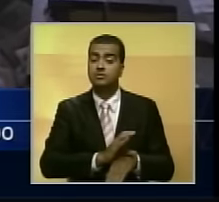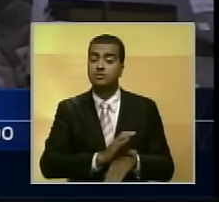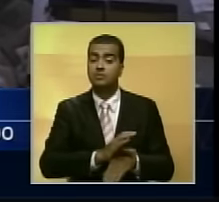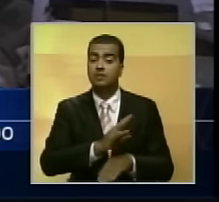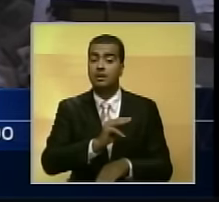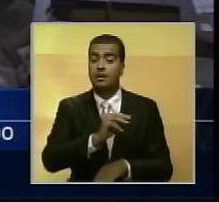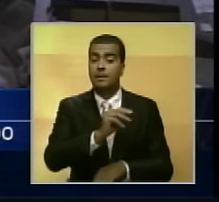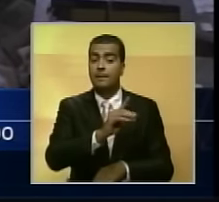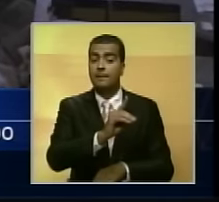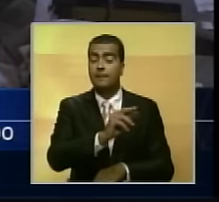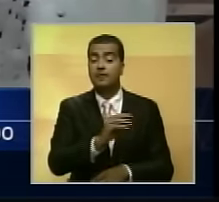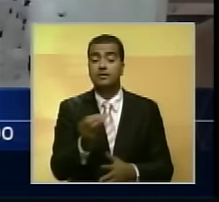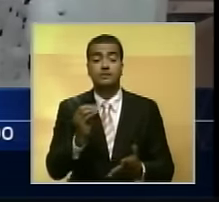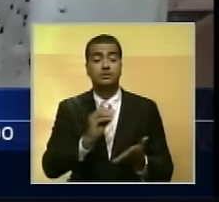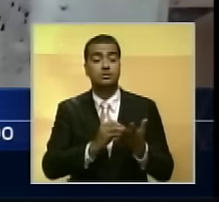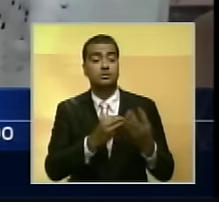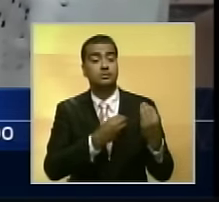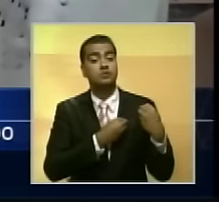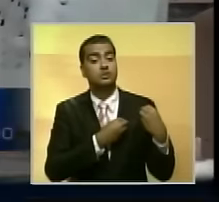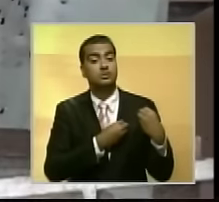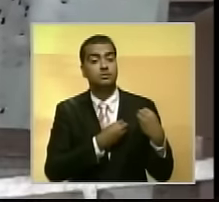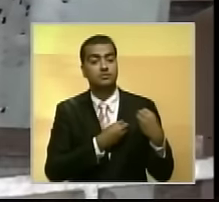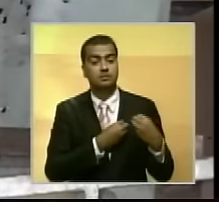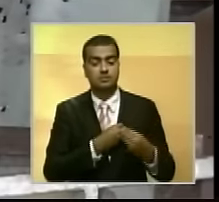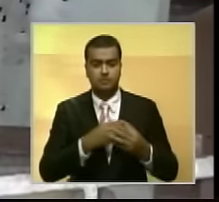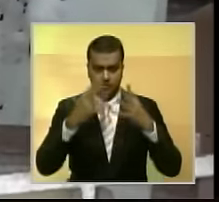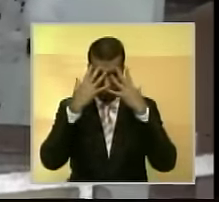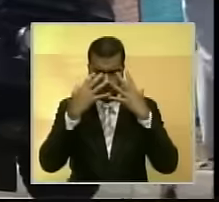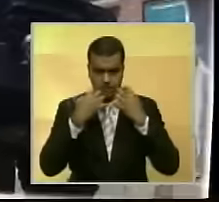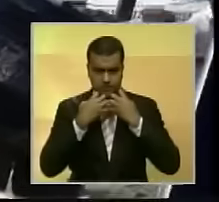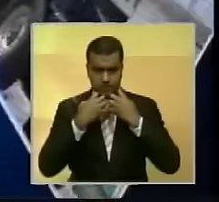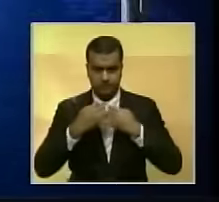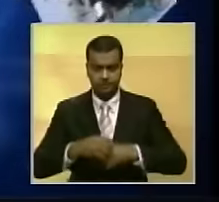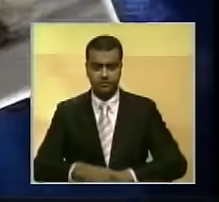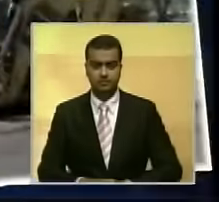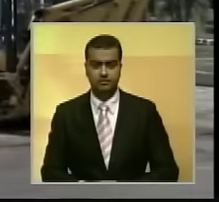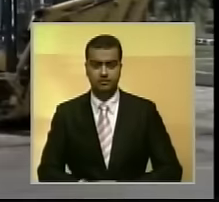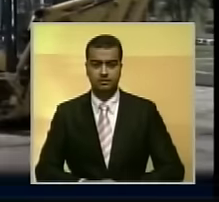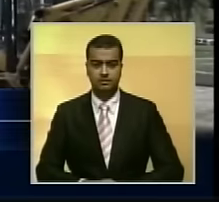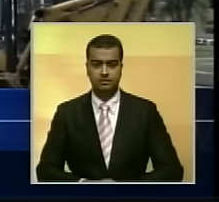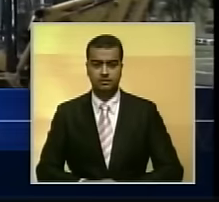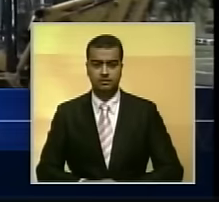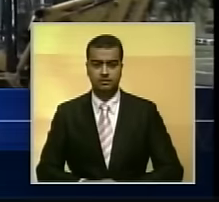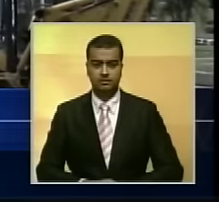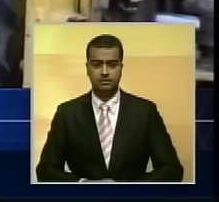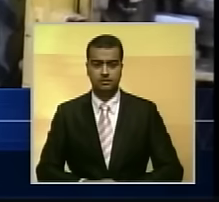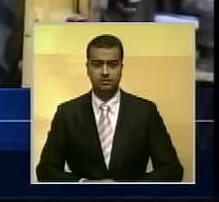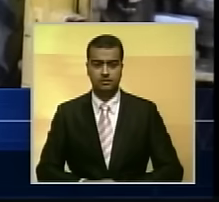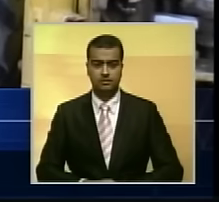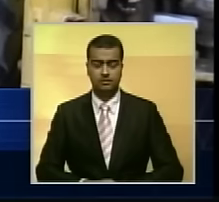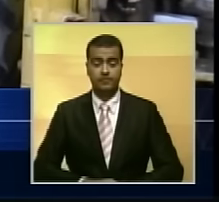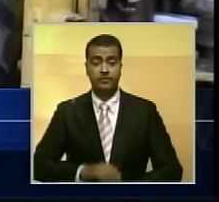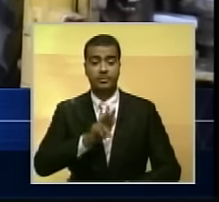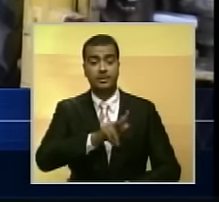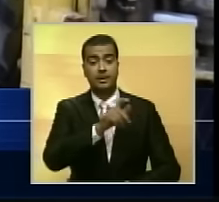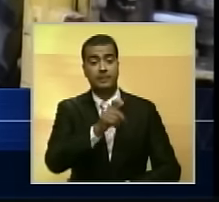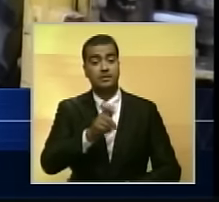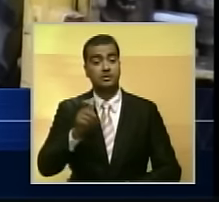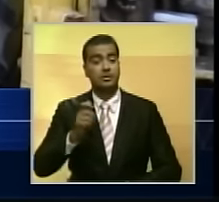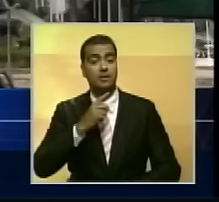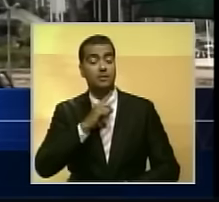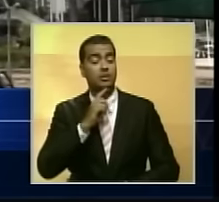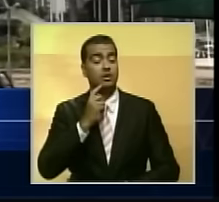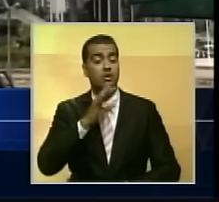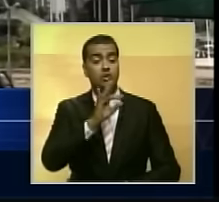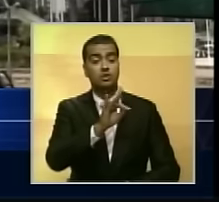Este último ataque fue reivindicado por una fracción talibán. En Gabón, al menos 3 personas fallecieron y más